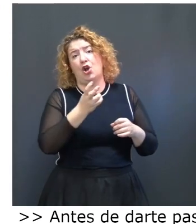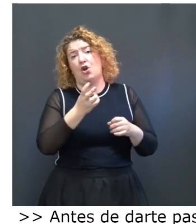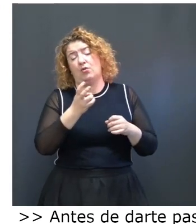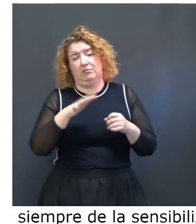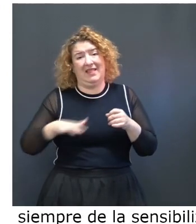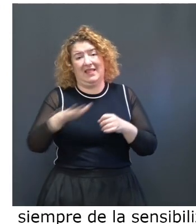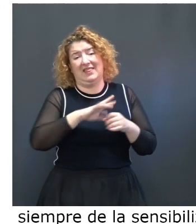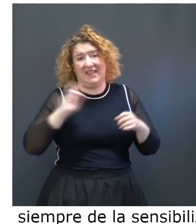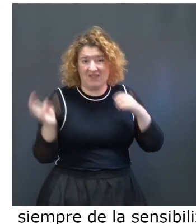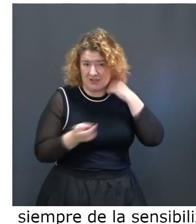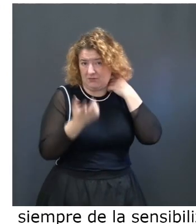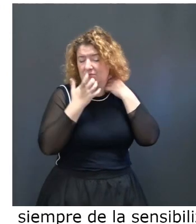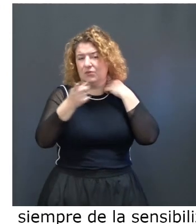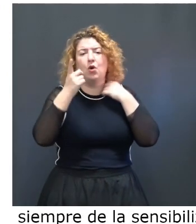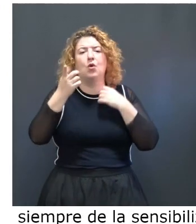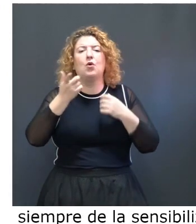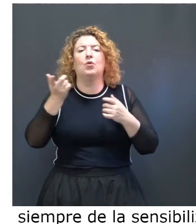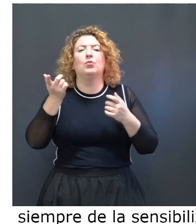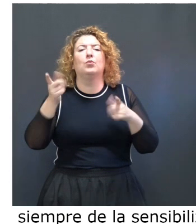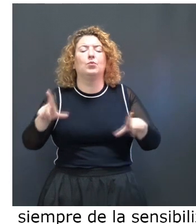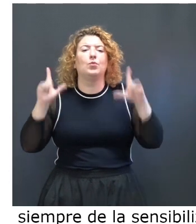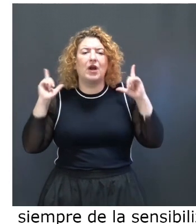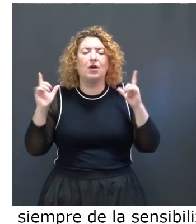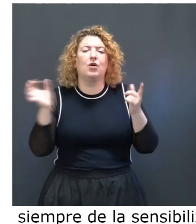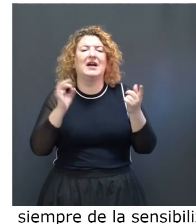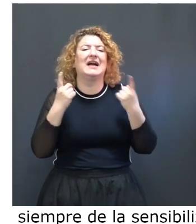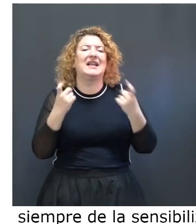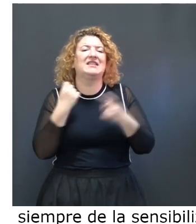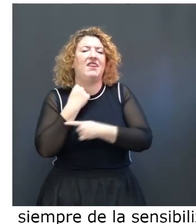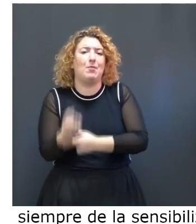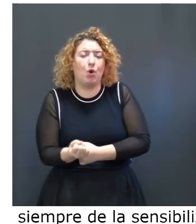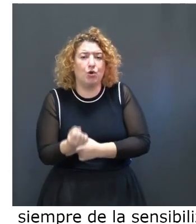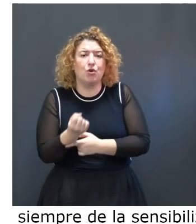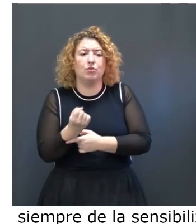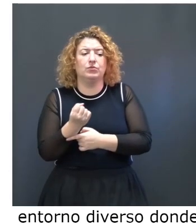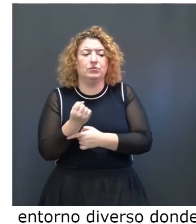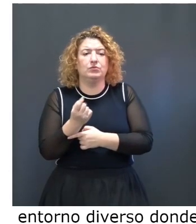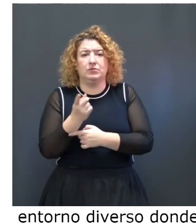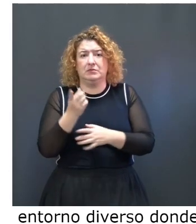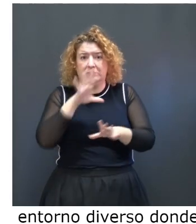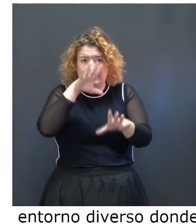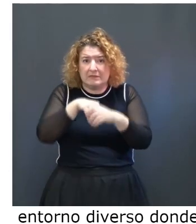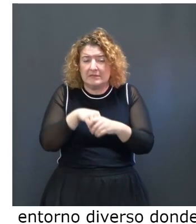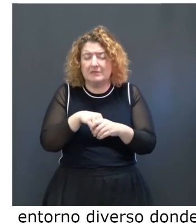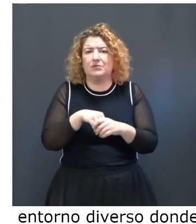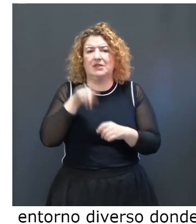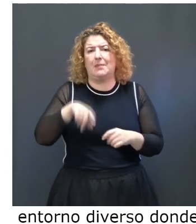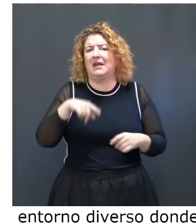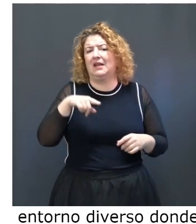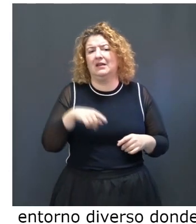tú como protagonista, a lo mejor pues con unas necesidades de apoyo estás incluido, sino que también el resto